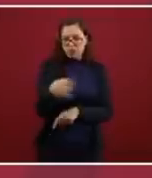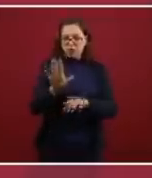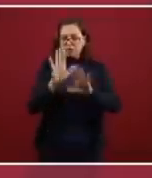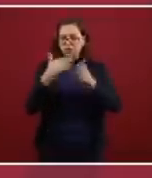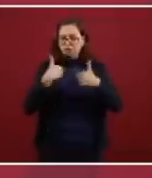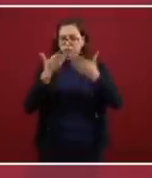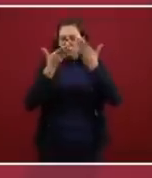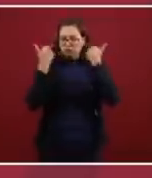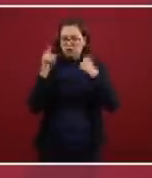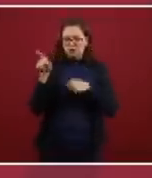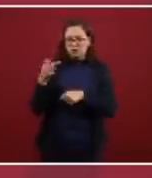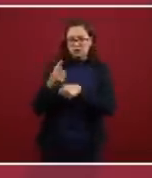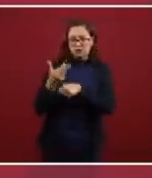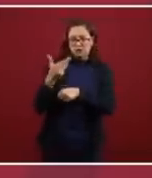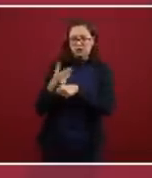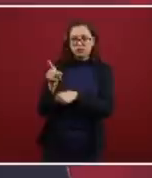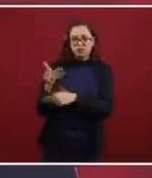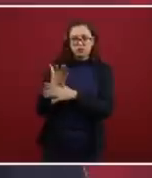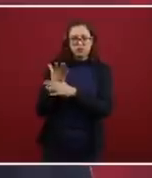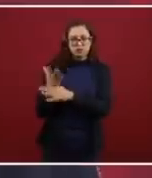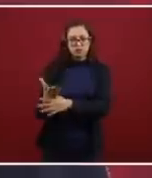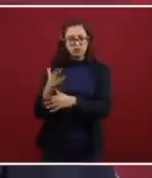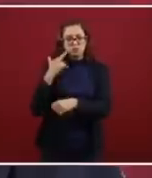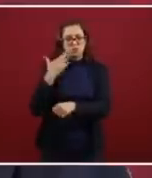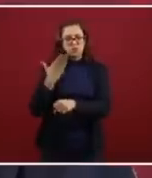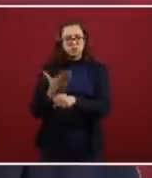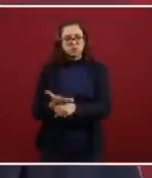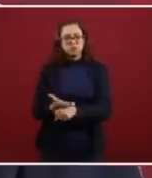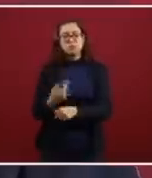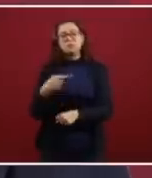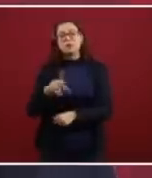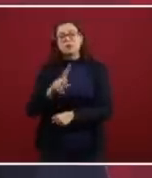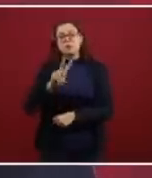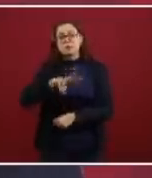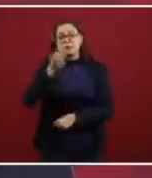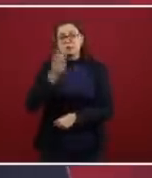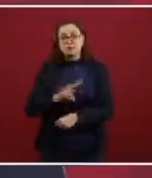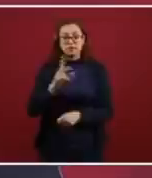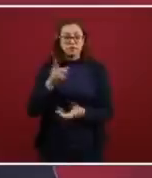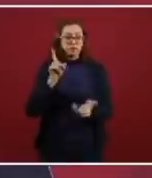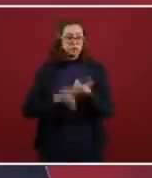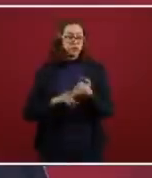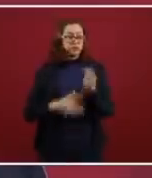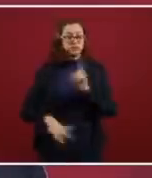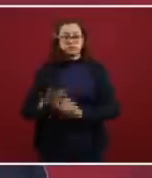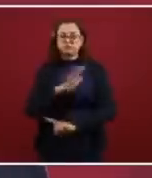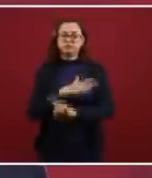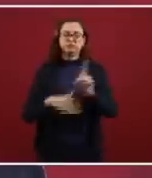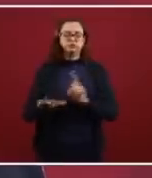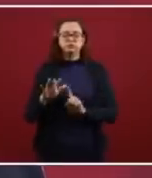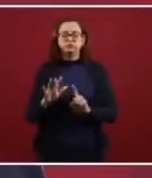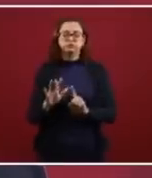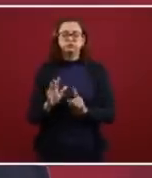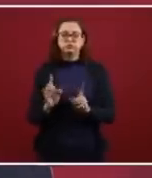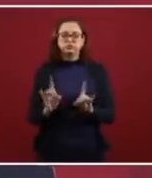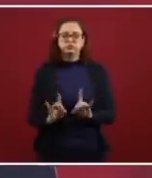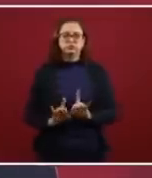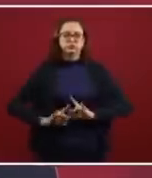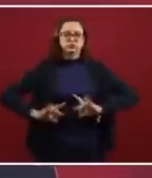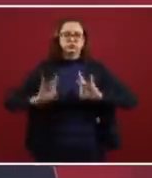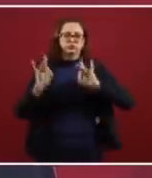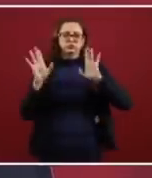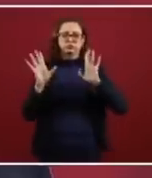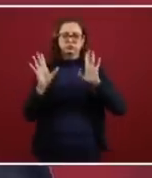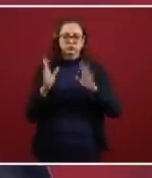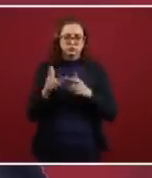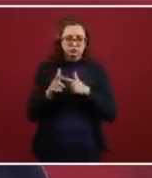secretaria, pero sí, ya no hay condiciones para que estas cosas sucedan.